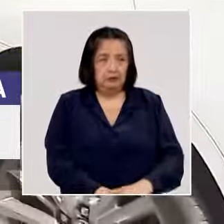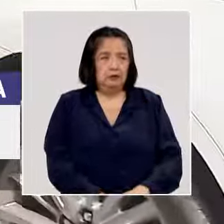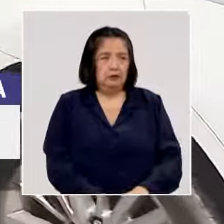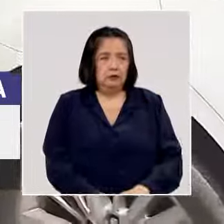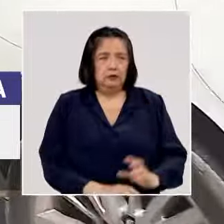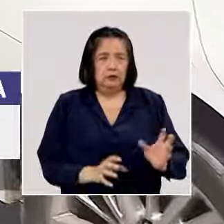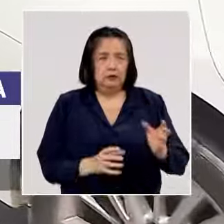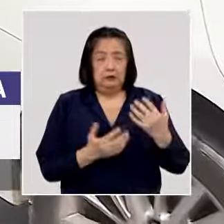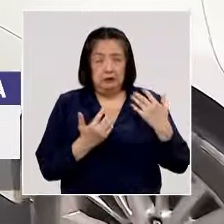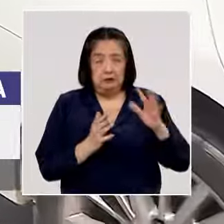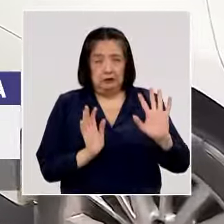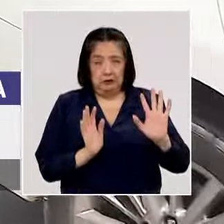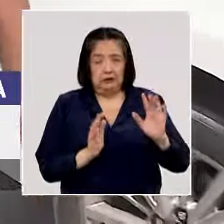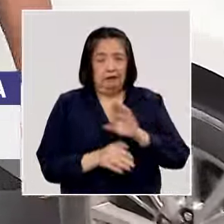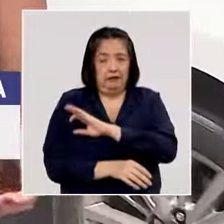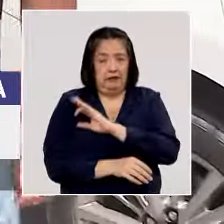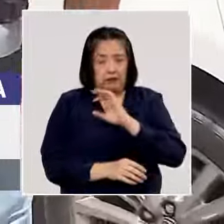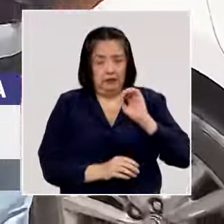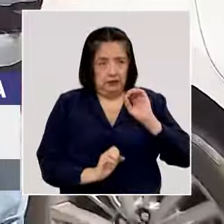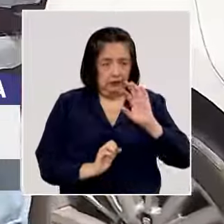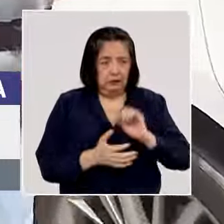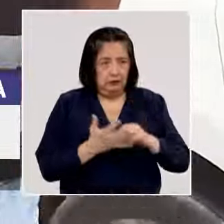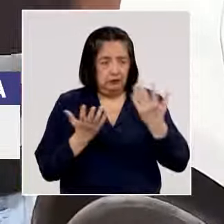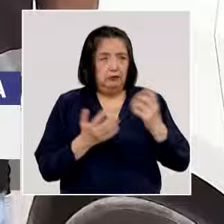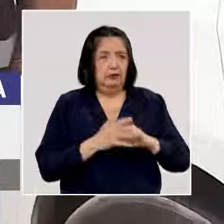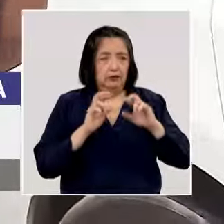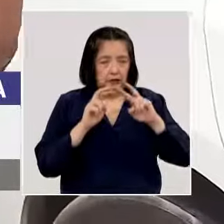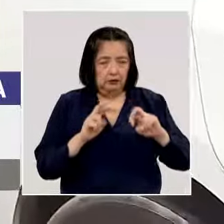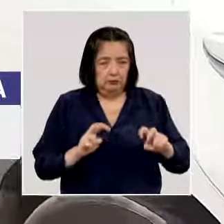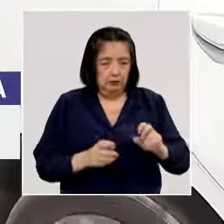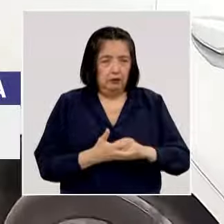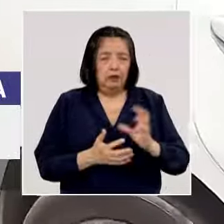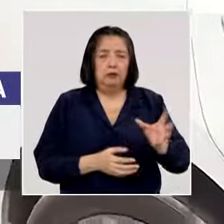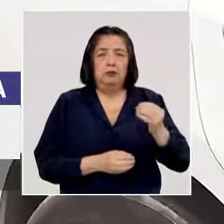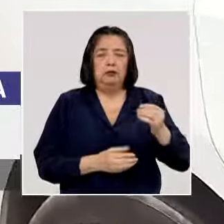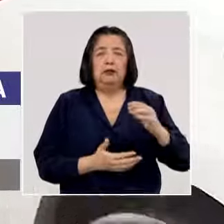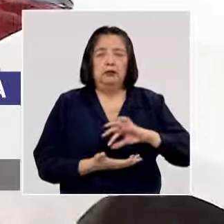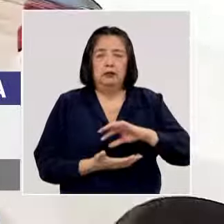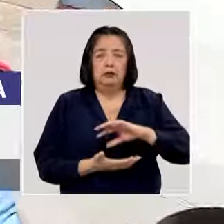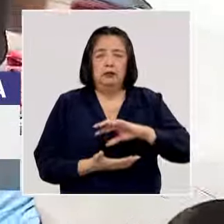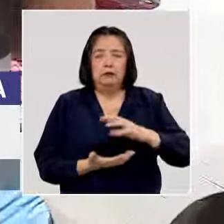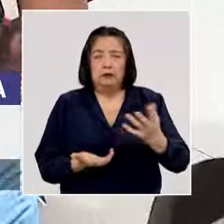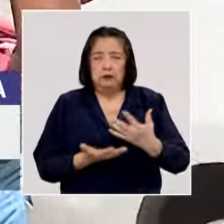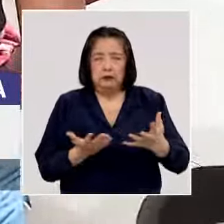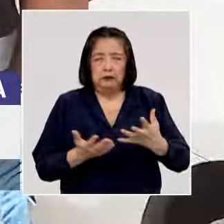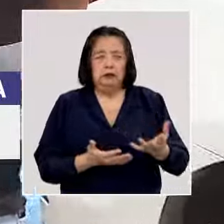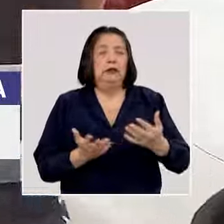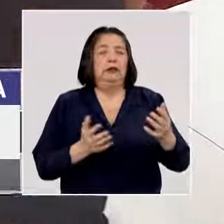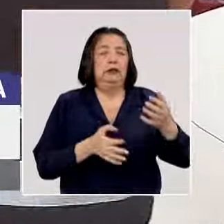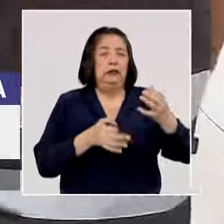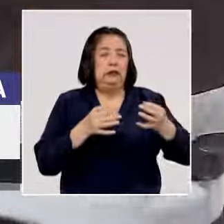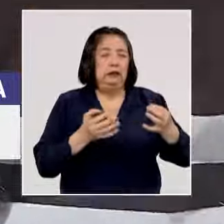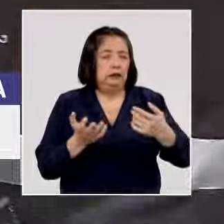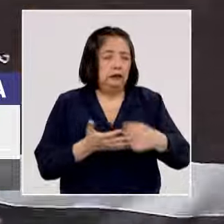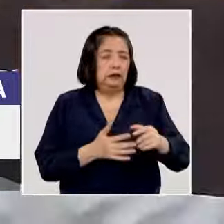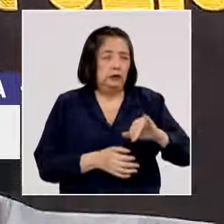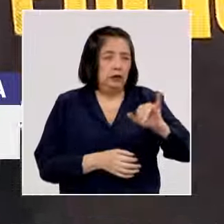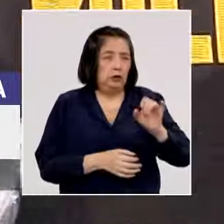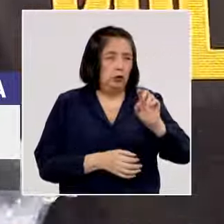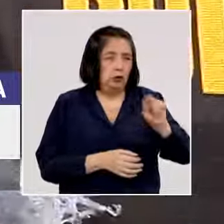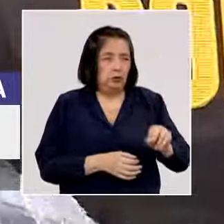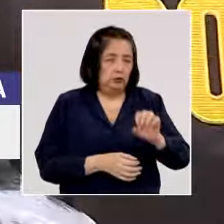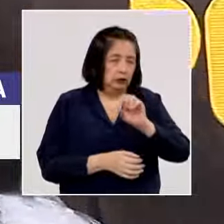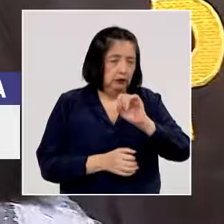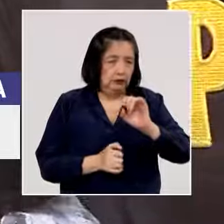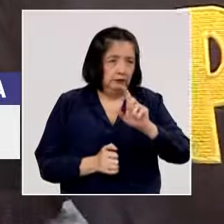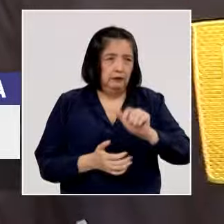como hipótesis de la Fiscalía en lo que viene justamente investigando por haber sustraído la acción de la justicia a Juan Silva